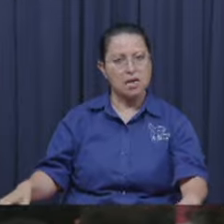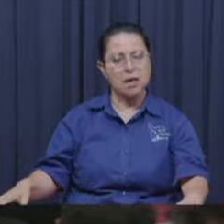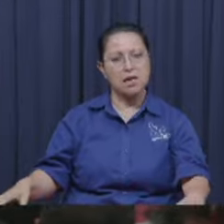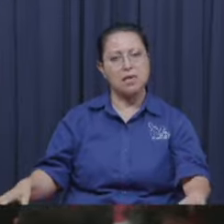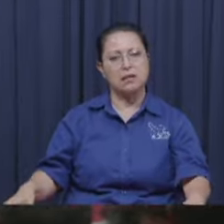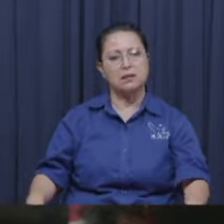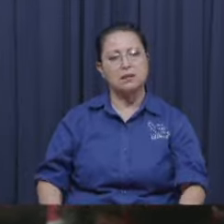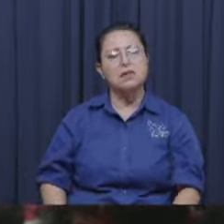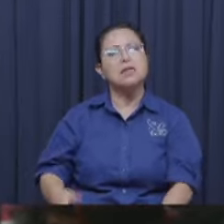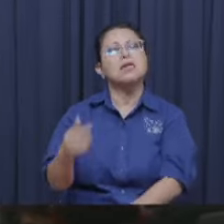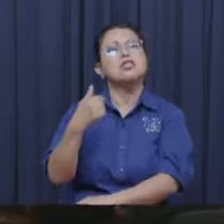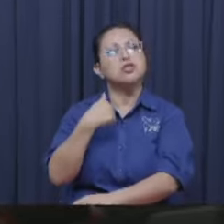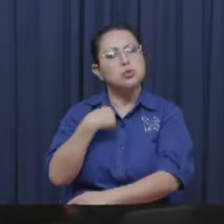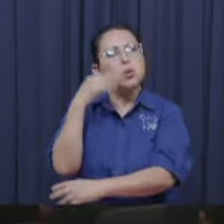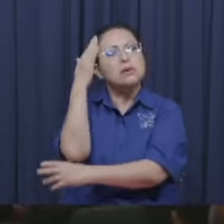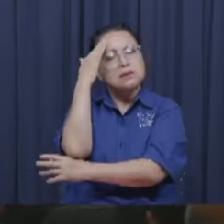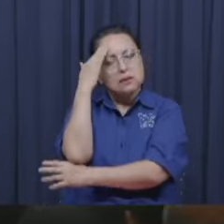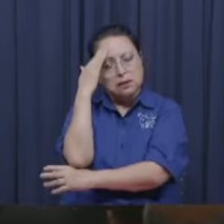Yo conozco hermanos